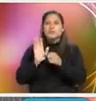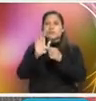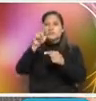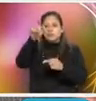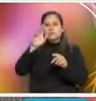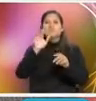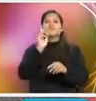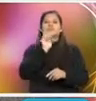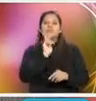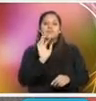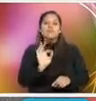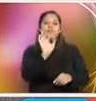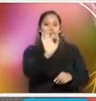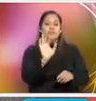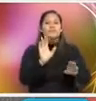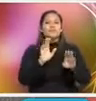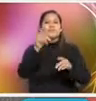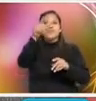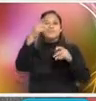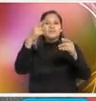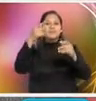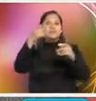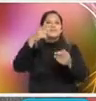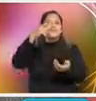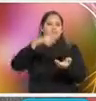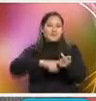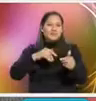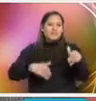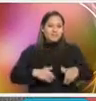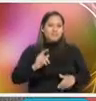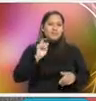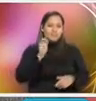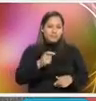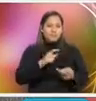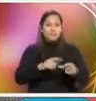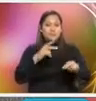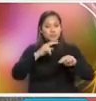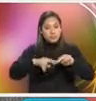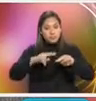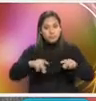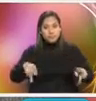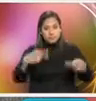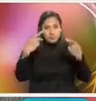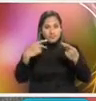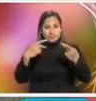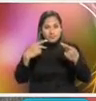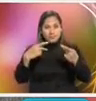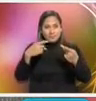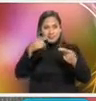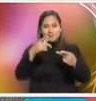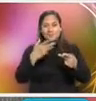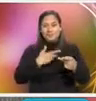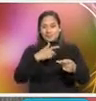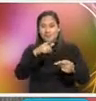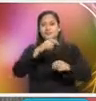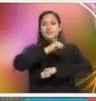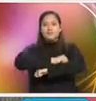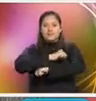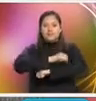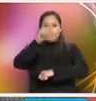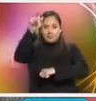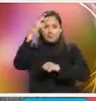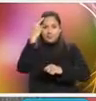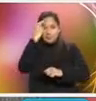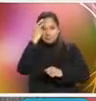de las obras, una probadita, así es, y bueno, también la venta de los boletos que está en la taquilla del Palacio de Bellas